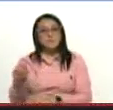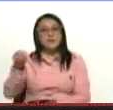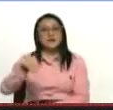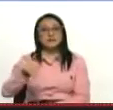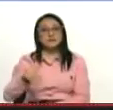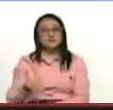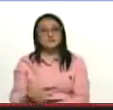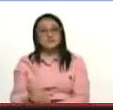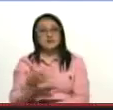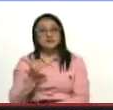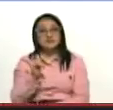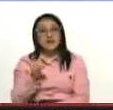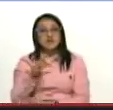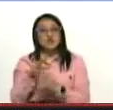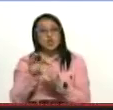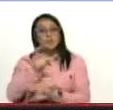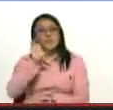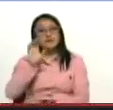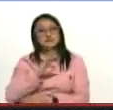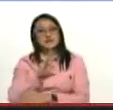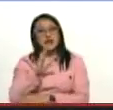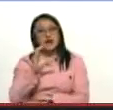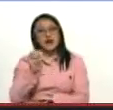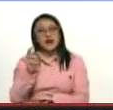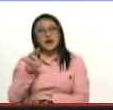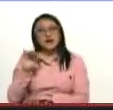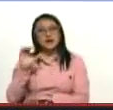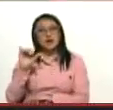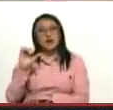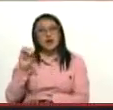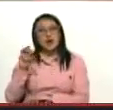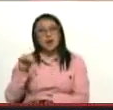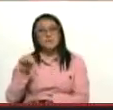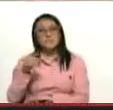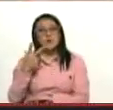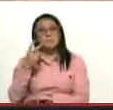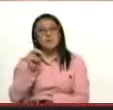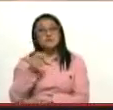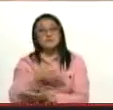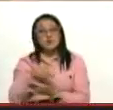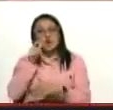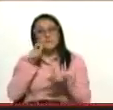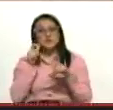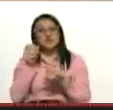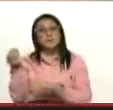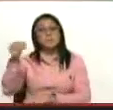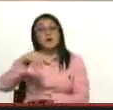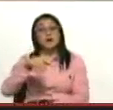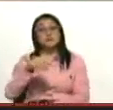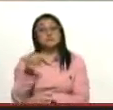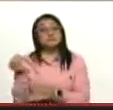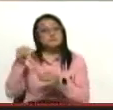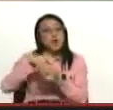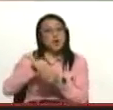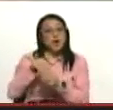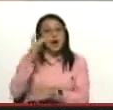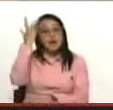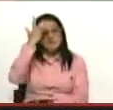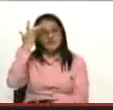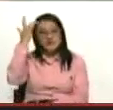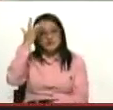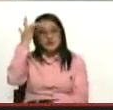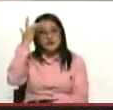si tenemos todos los países del caricón son 20 millones de personas extra si agregamos a África